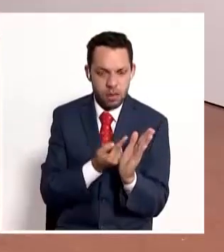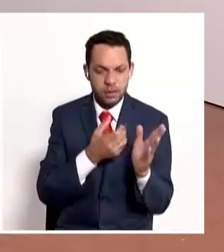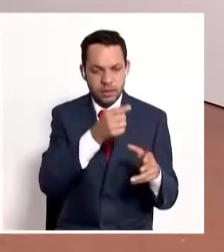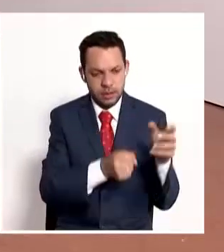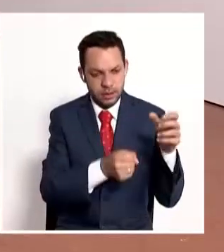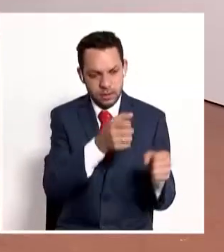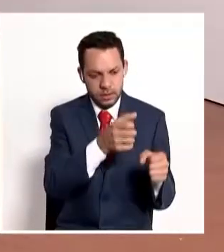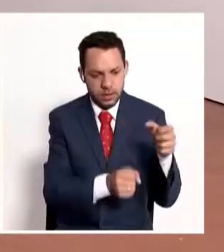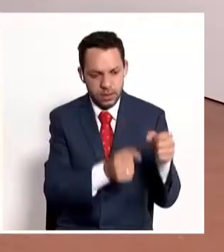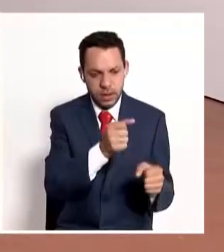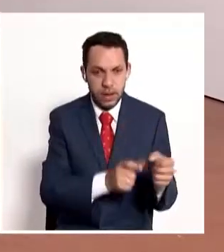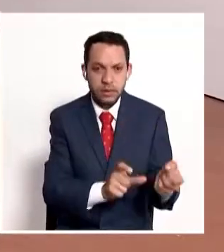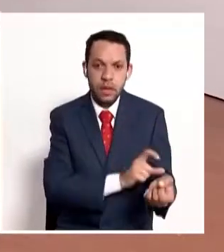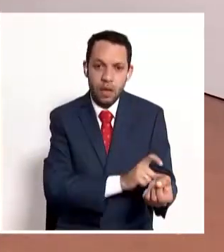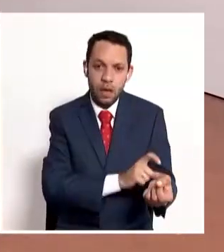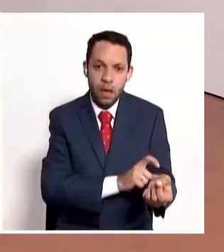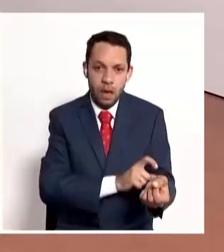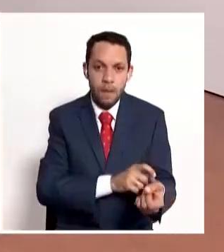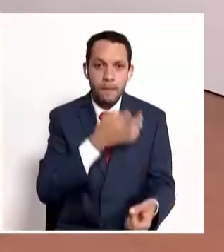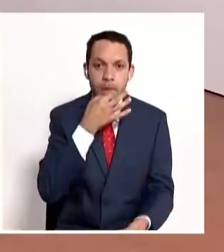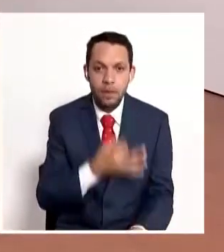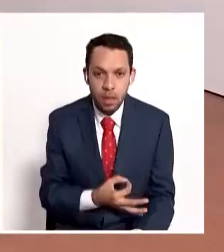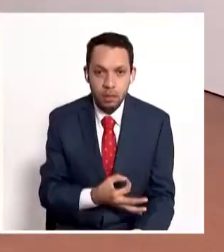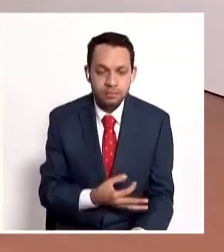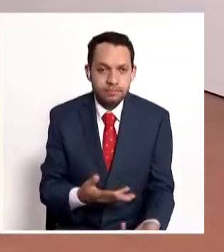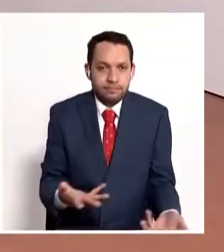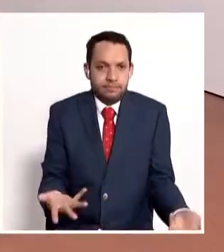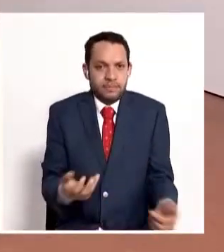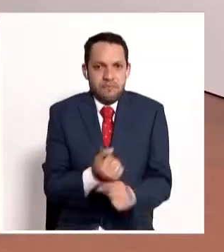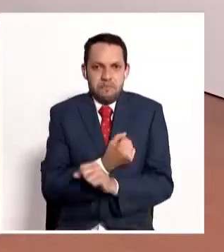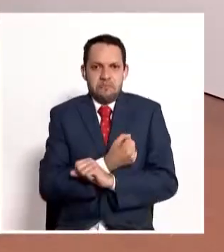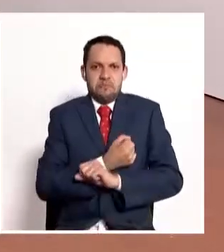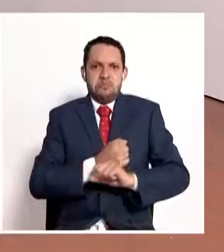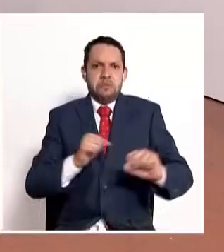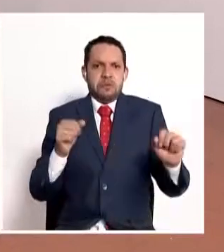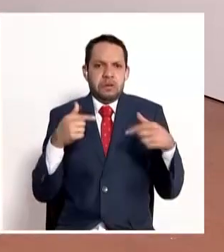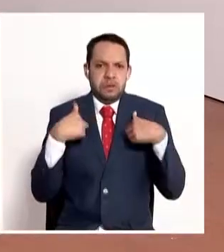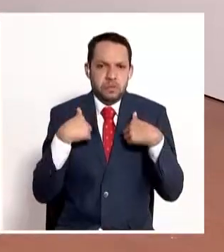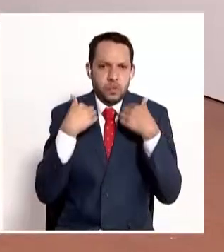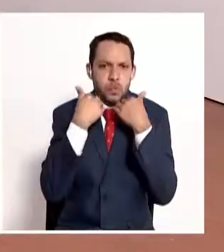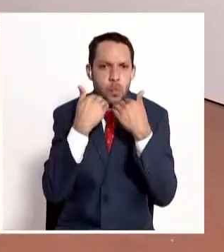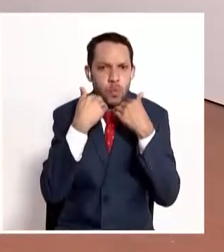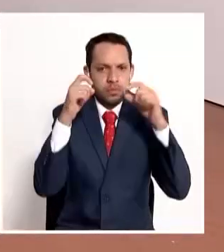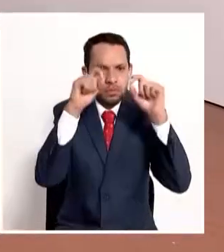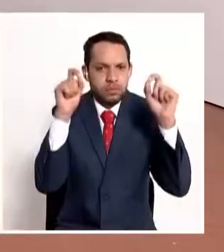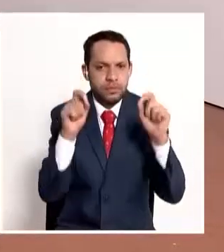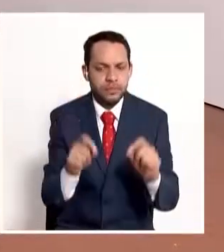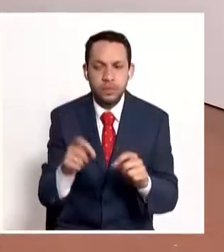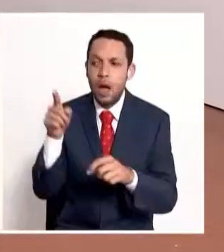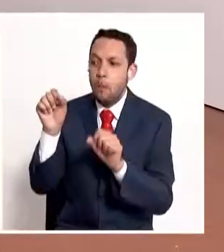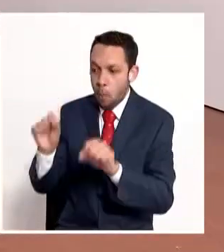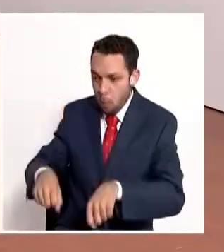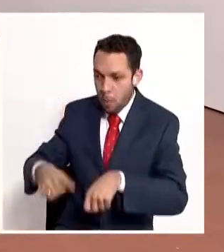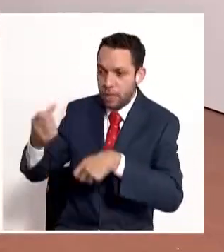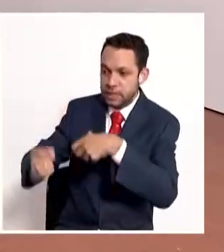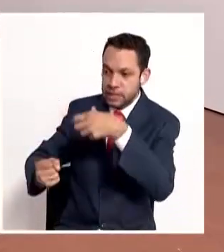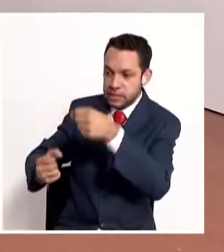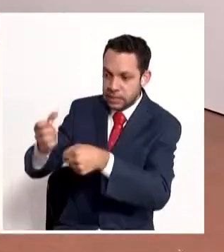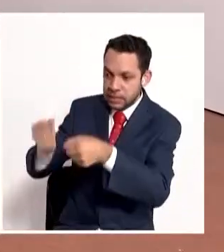cantidad libro sin ninguno en ningún libro pero nos siguen vendiendo ese cuento nada es que tome leche que eso es para la osteoporosis